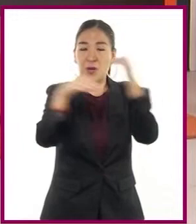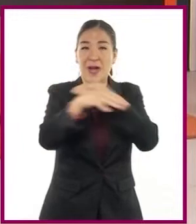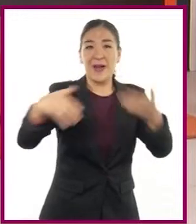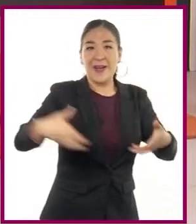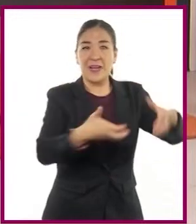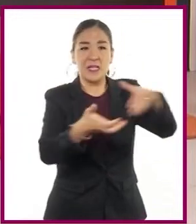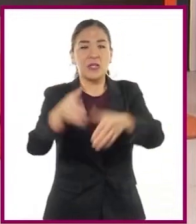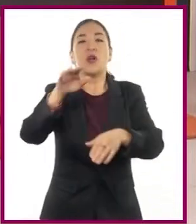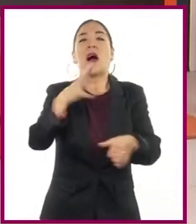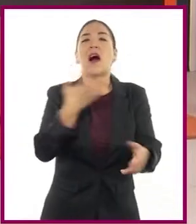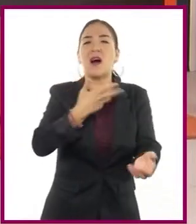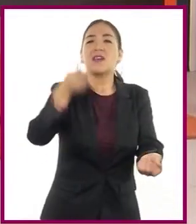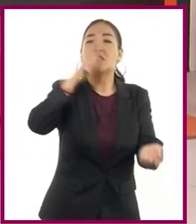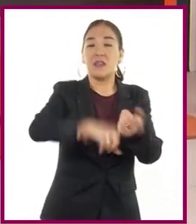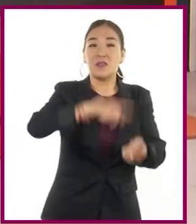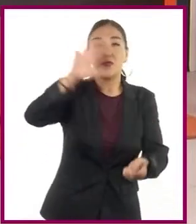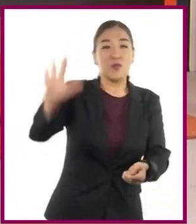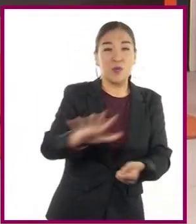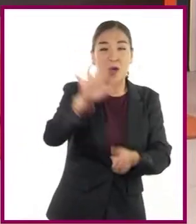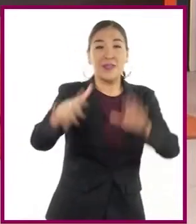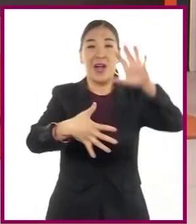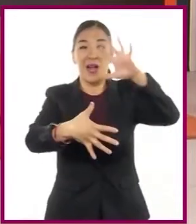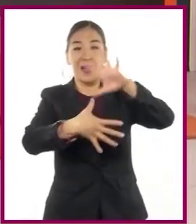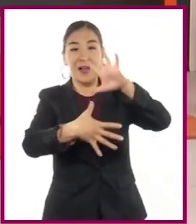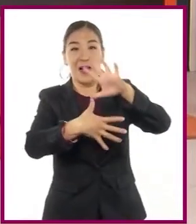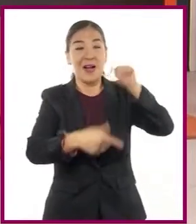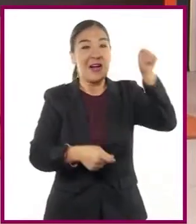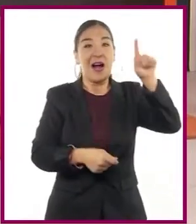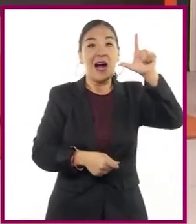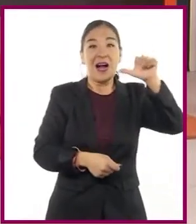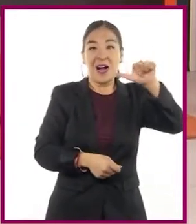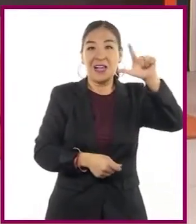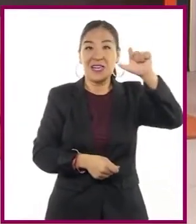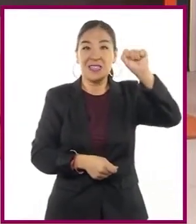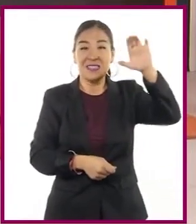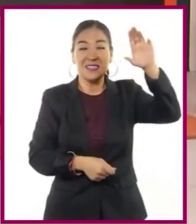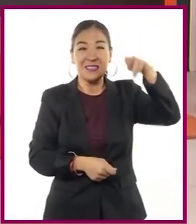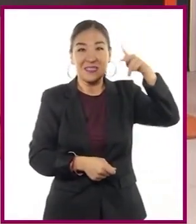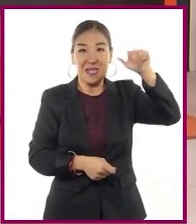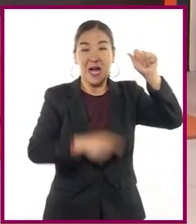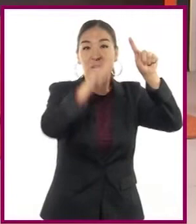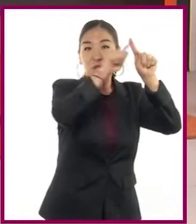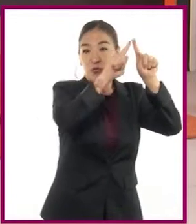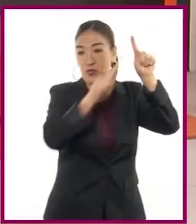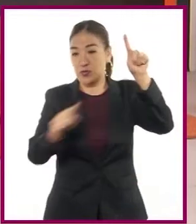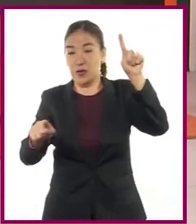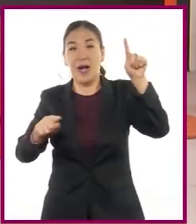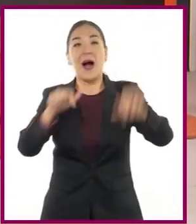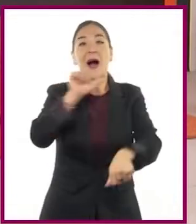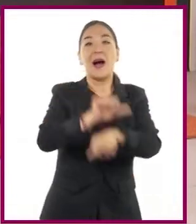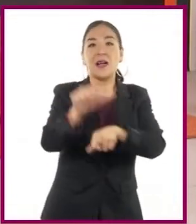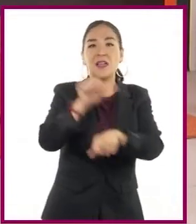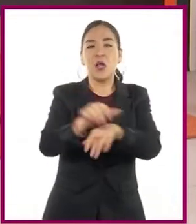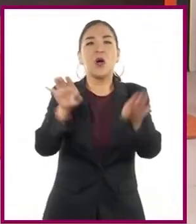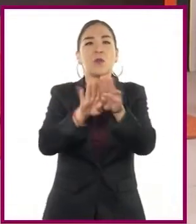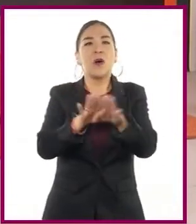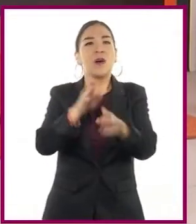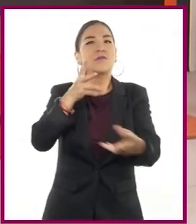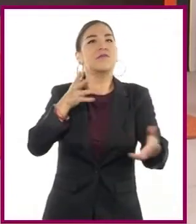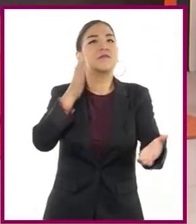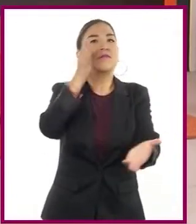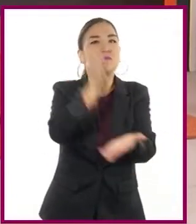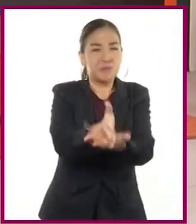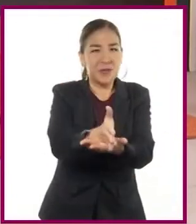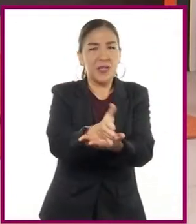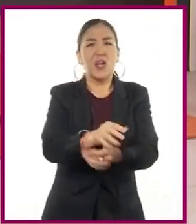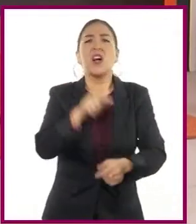atraviesa todo el continente americano desde Alaska a Argentina se corta. No lo sabía.